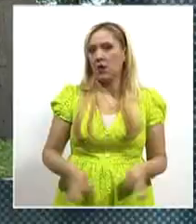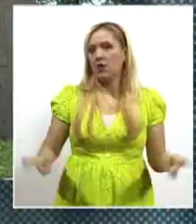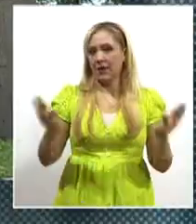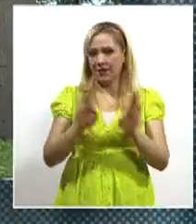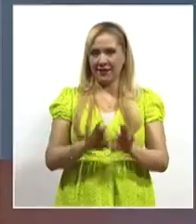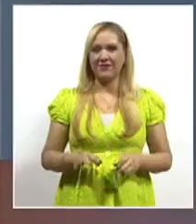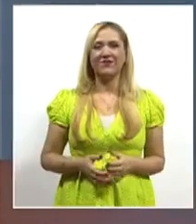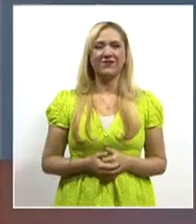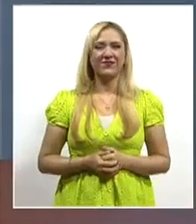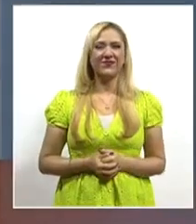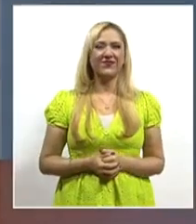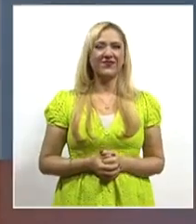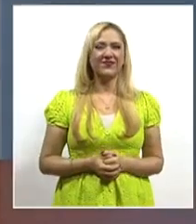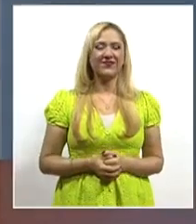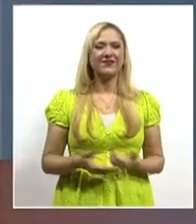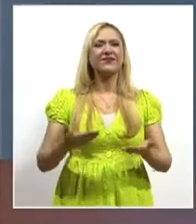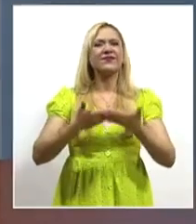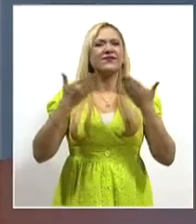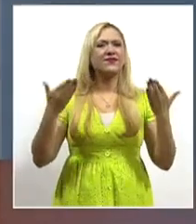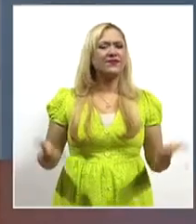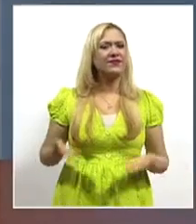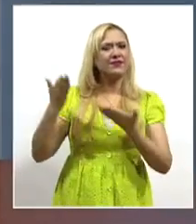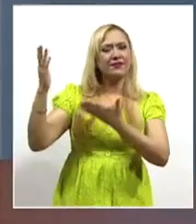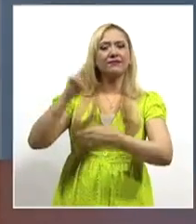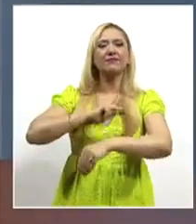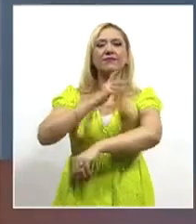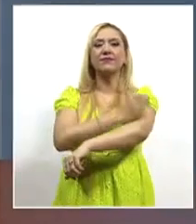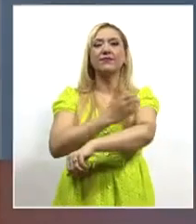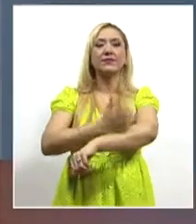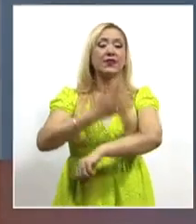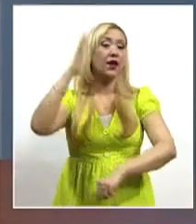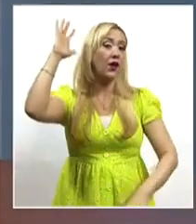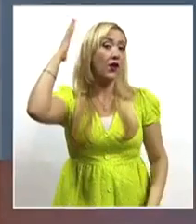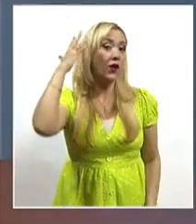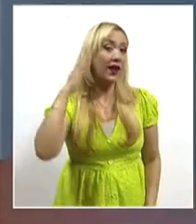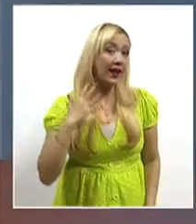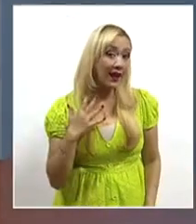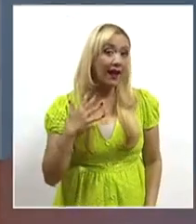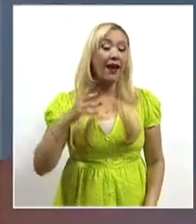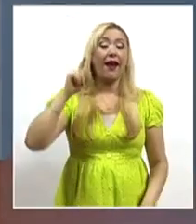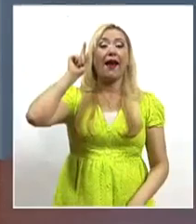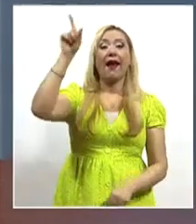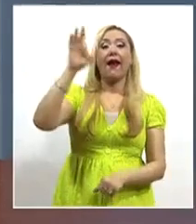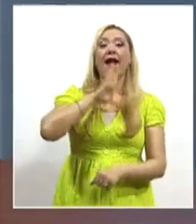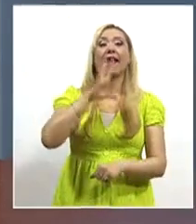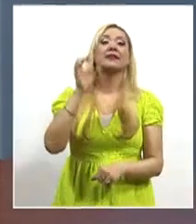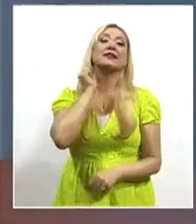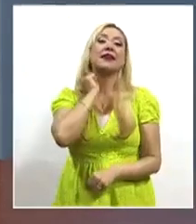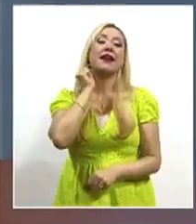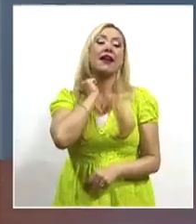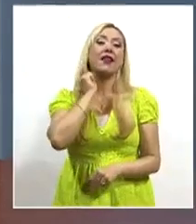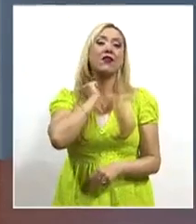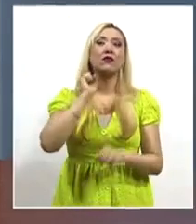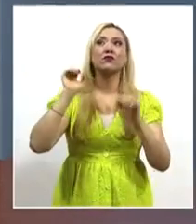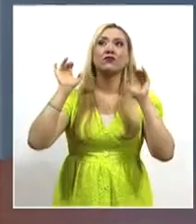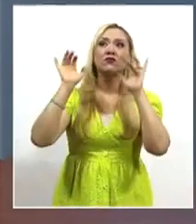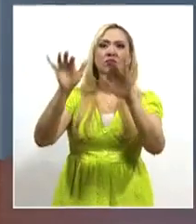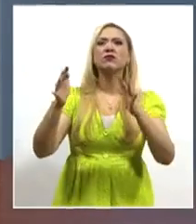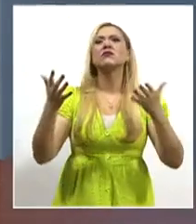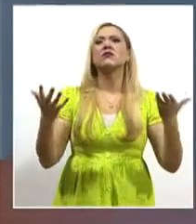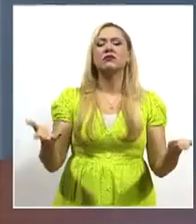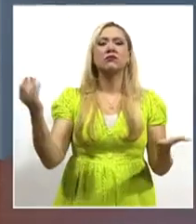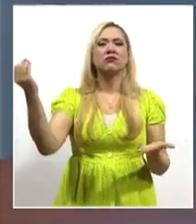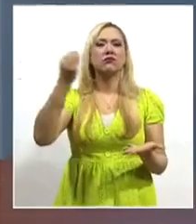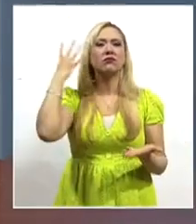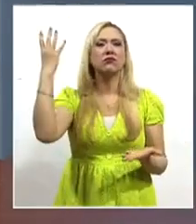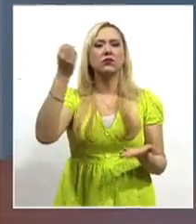Daza. Ahora nos enlazamos con mi compañera Lorena Sánchez Cabrera, quien se encuentra en el Senado de la República, en donde se lleva a cabo un